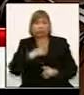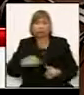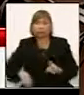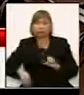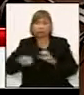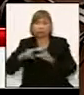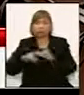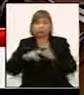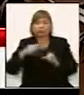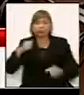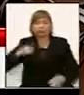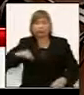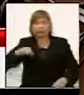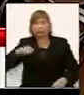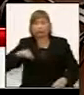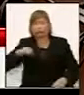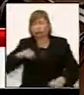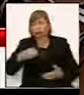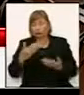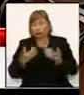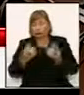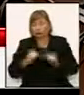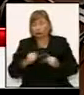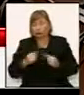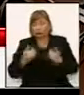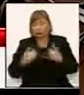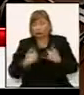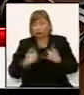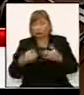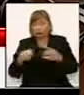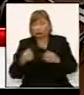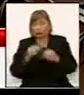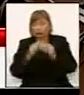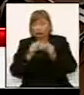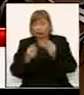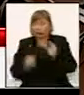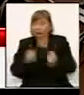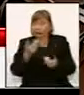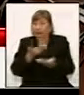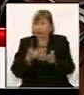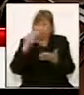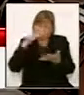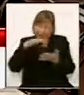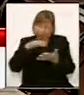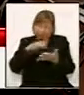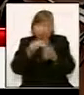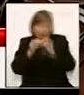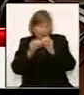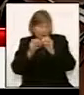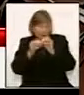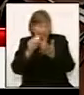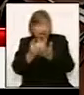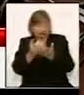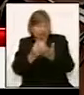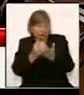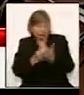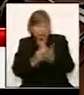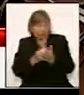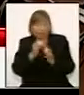municipalidad, ¿es posible, y tendrán que hacer sus estudios, tal vez resolver el contrato